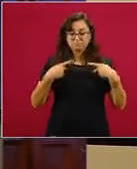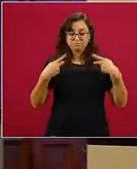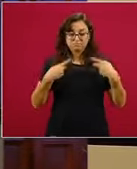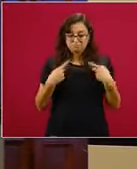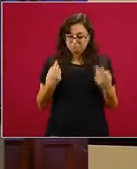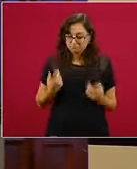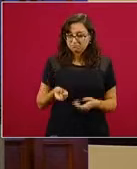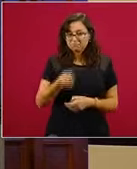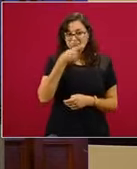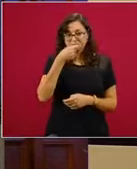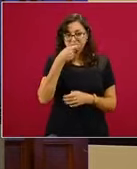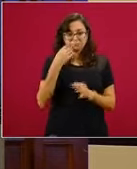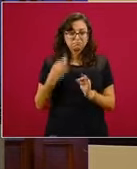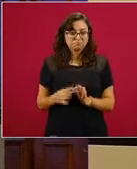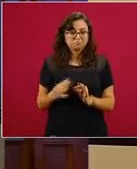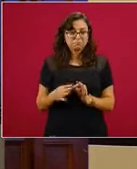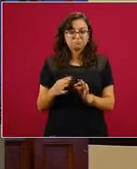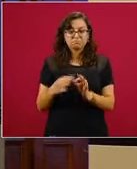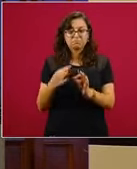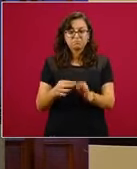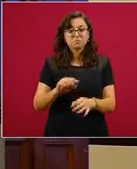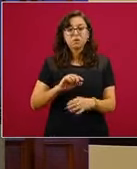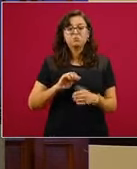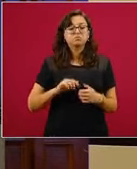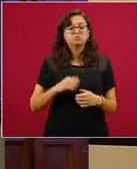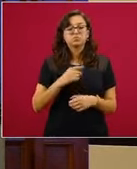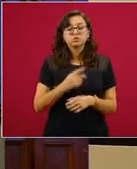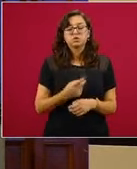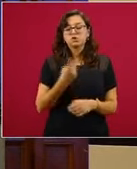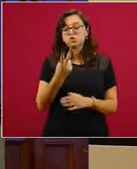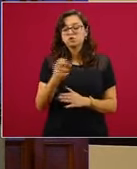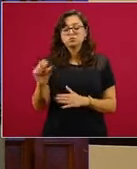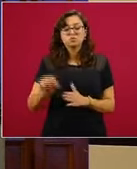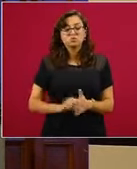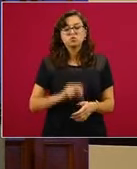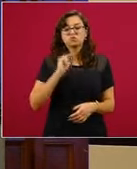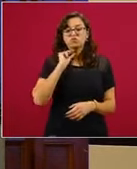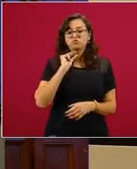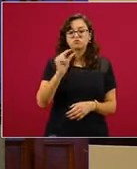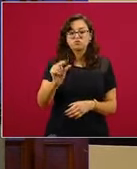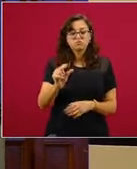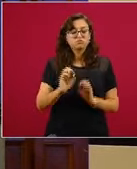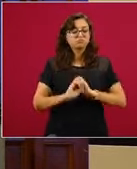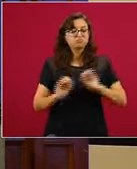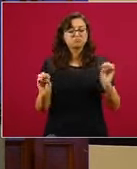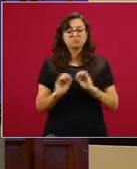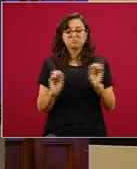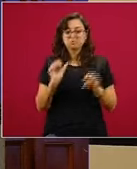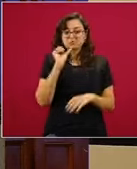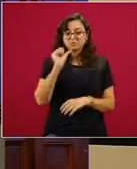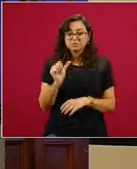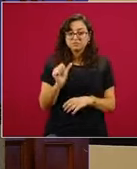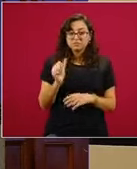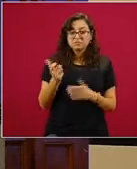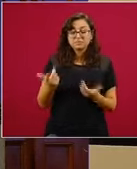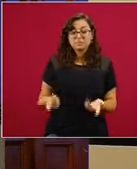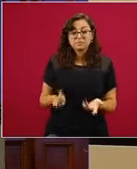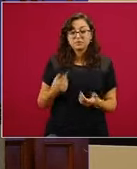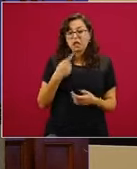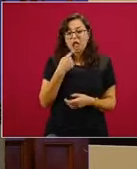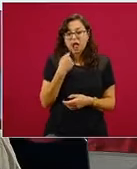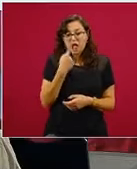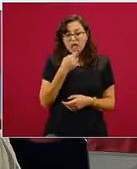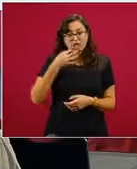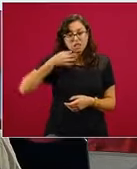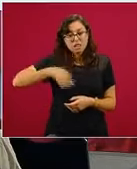adherencia adecuada tienden a ya no tener flema al segundo mes de tratamiento. Después de eso, ustedes se preguntarán qué vamos a estudiar. La saliva, no hay